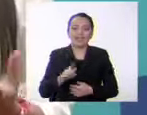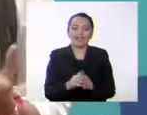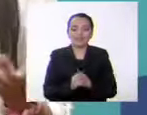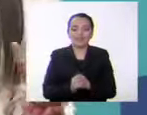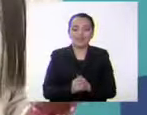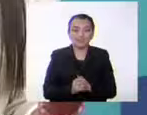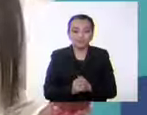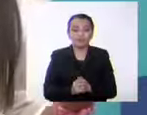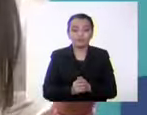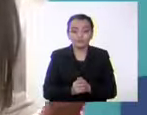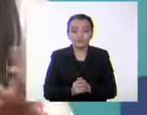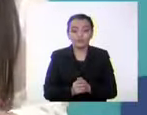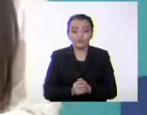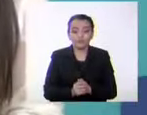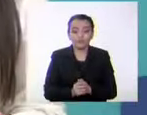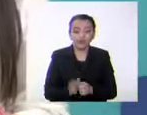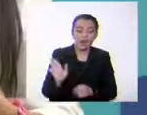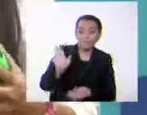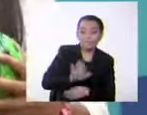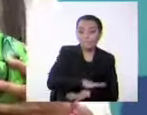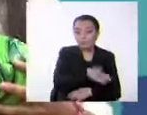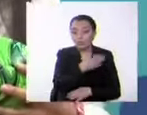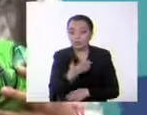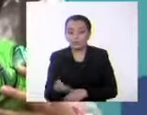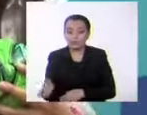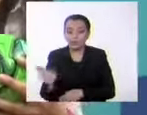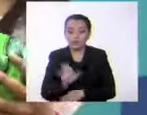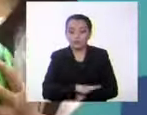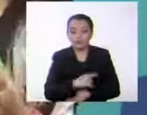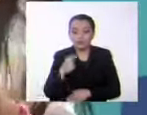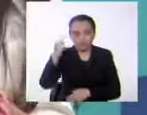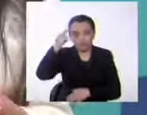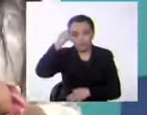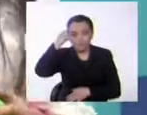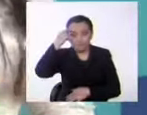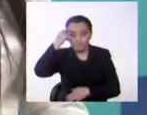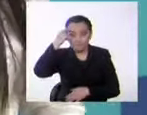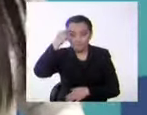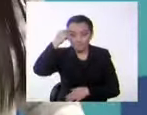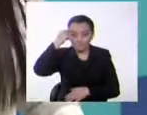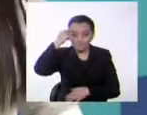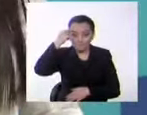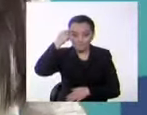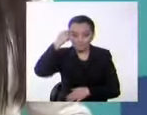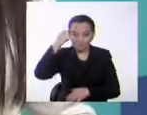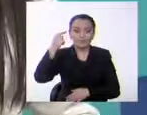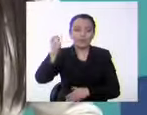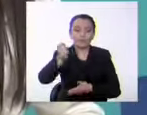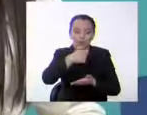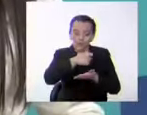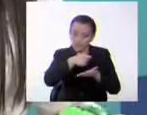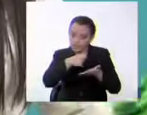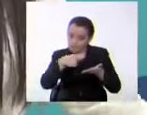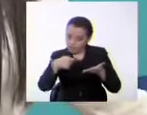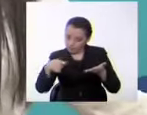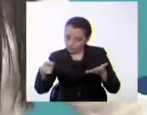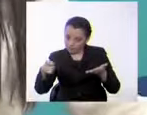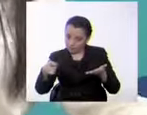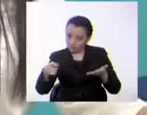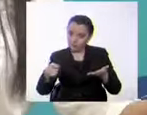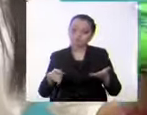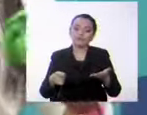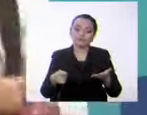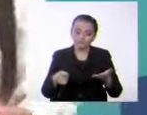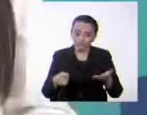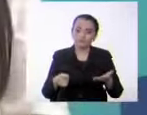inmaterial, por ejemplo, en el caso de la música, podemos ver que el artista lo pensó en ese momento en inmaterial, pero cuando hizo la letra, Se convierte en material, ¿no?